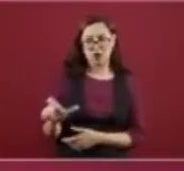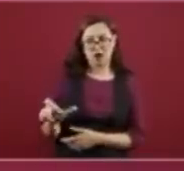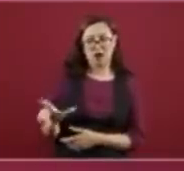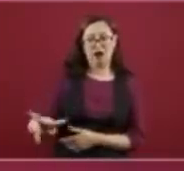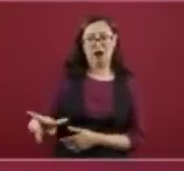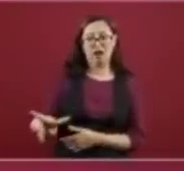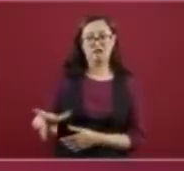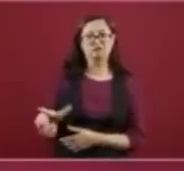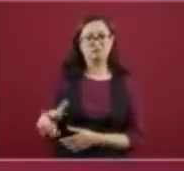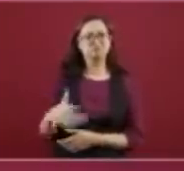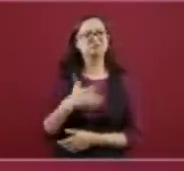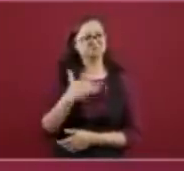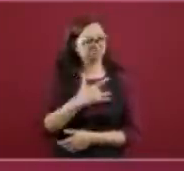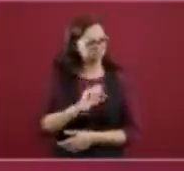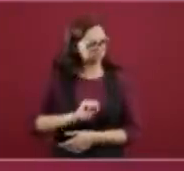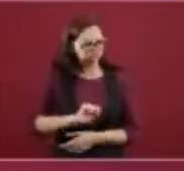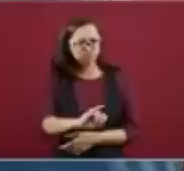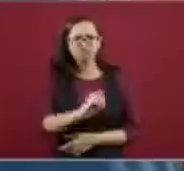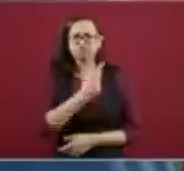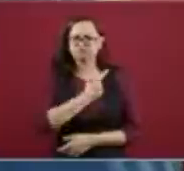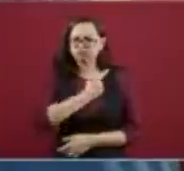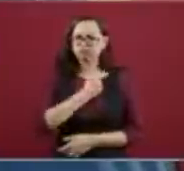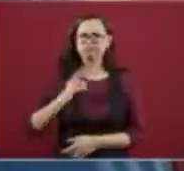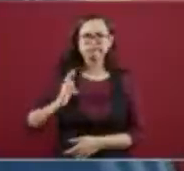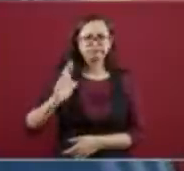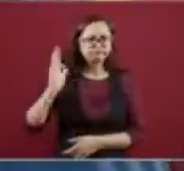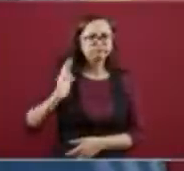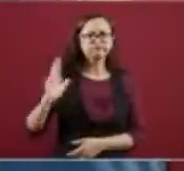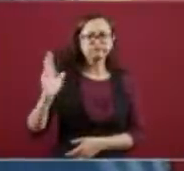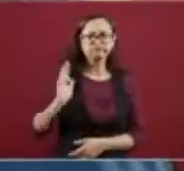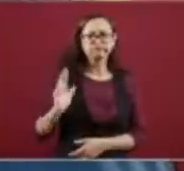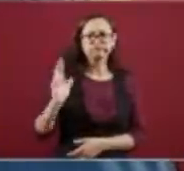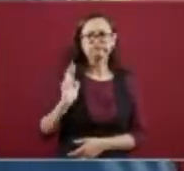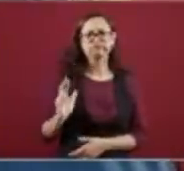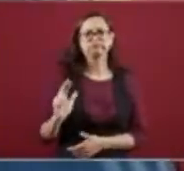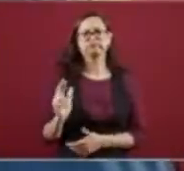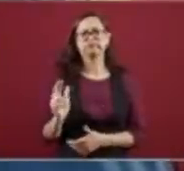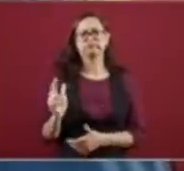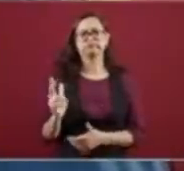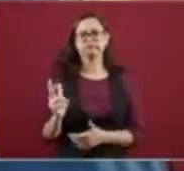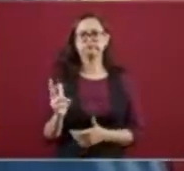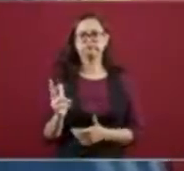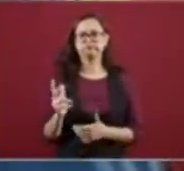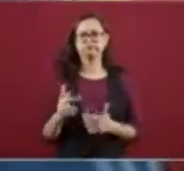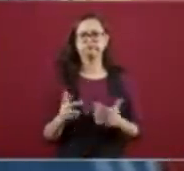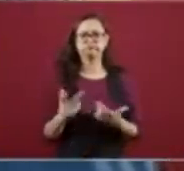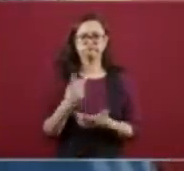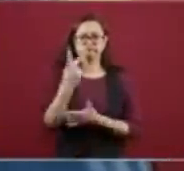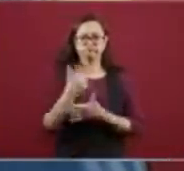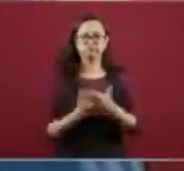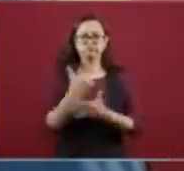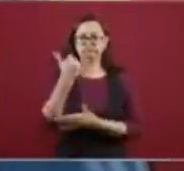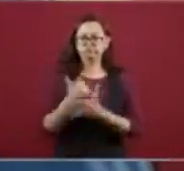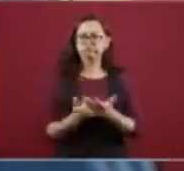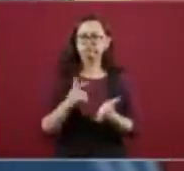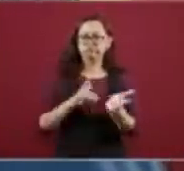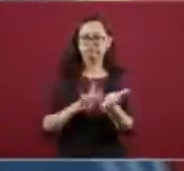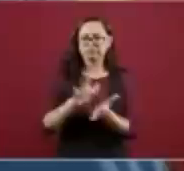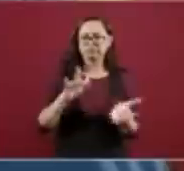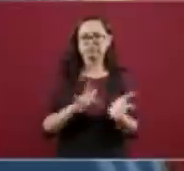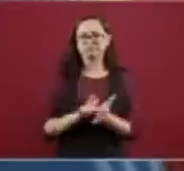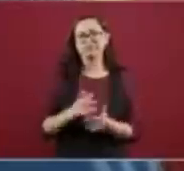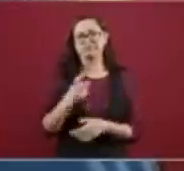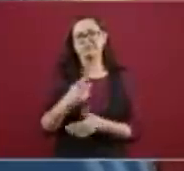una voluntad permanente de inclusión en este gran proyecto. Esto nos va tejiendo